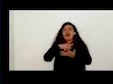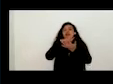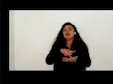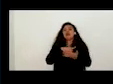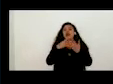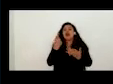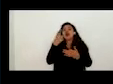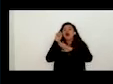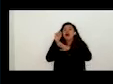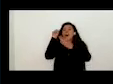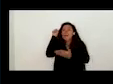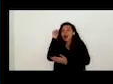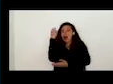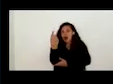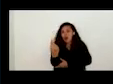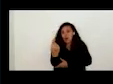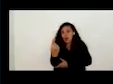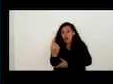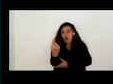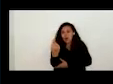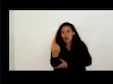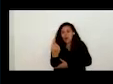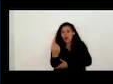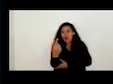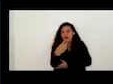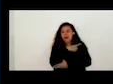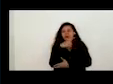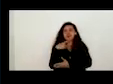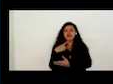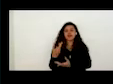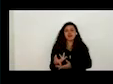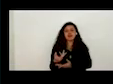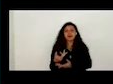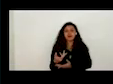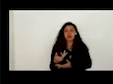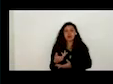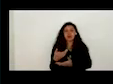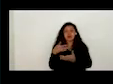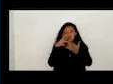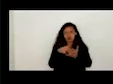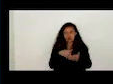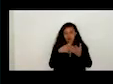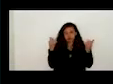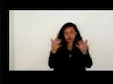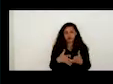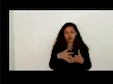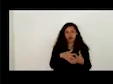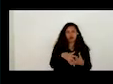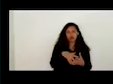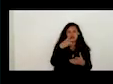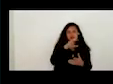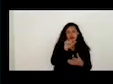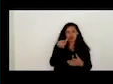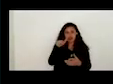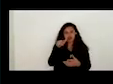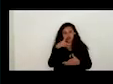un embarazo único, debería de ir en alguien que está en bajo peso de 12 a 18 kilogramos, en un peso